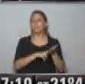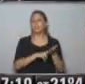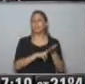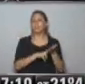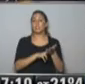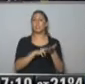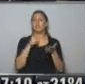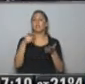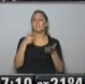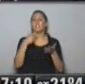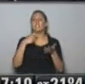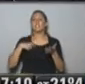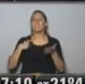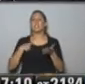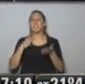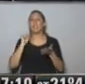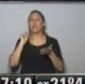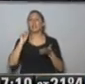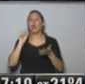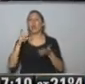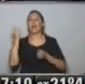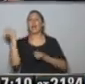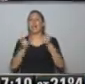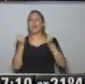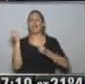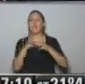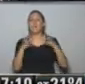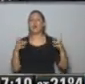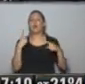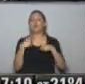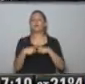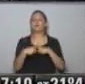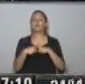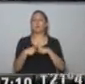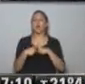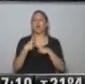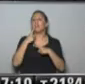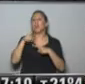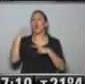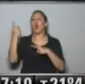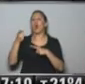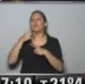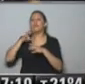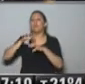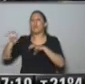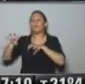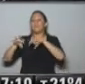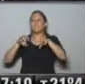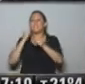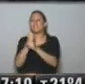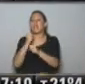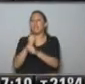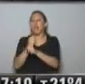el sindicato de camioneros por disputa, por jurisprudencia sobre otros gremios, otros trabajadores, en este